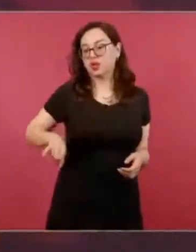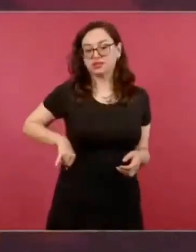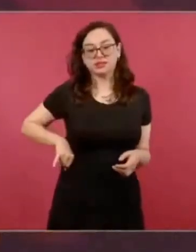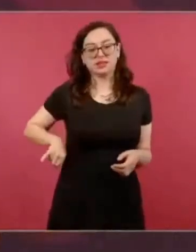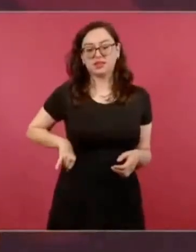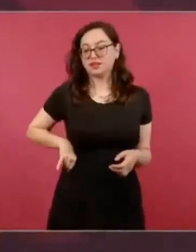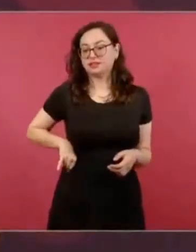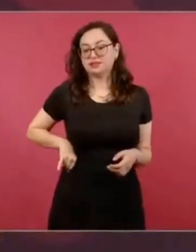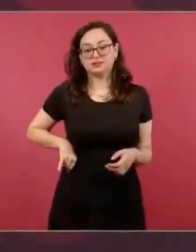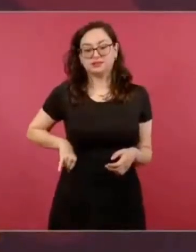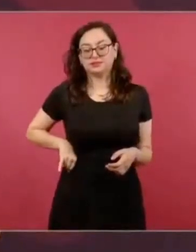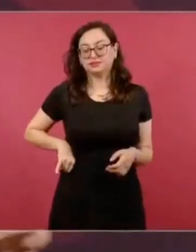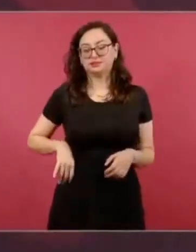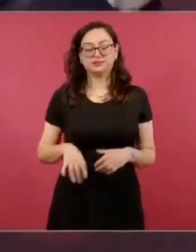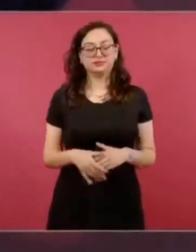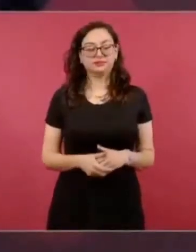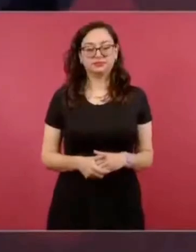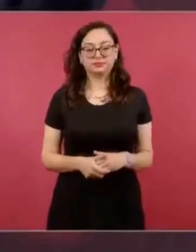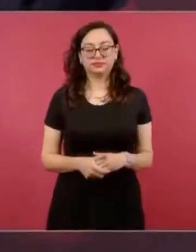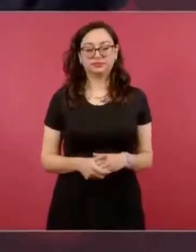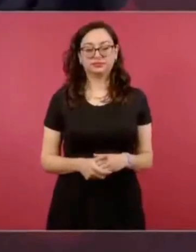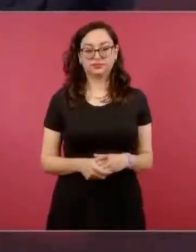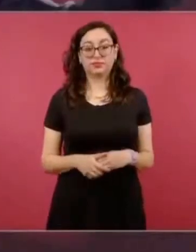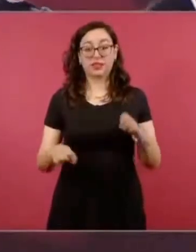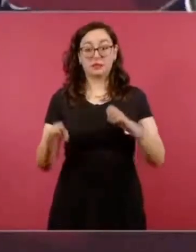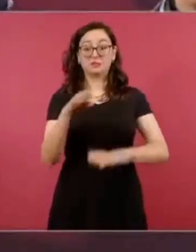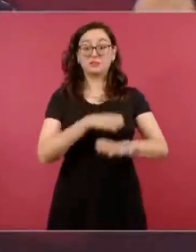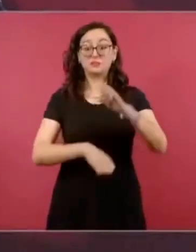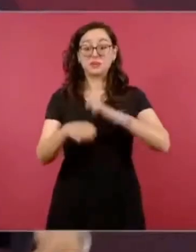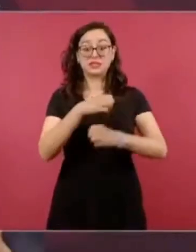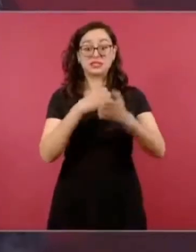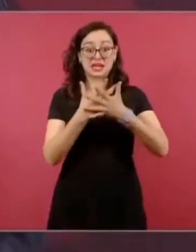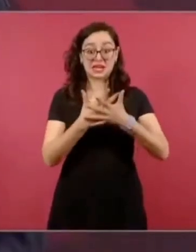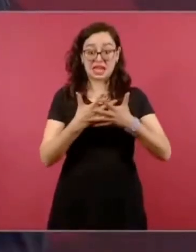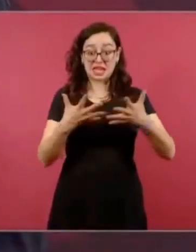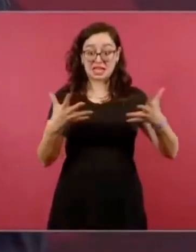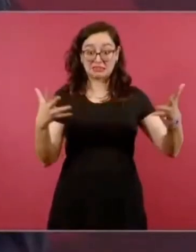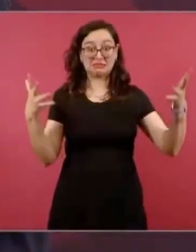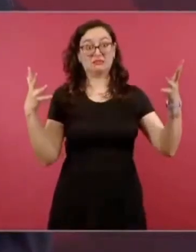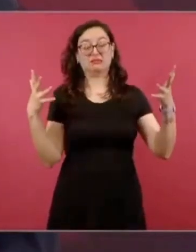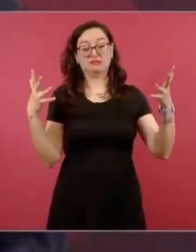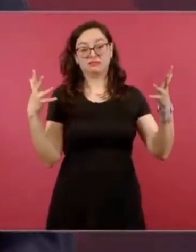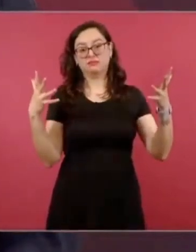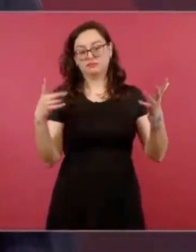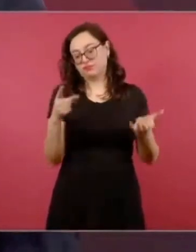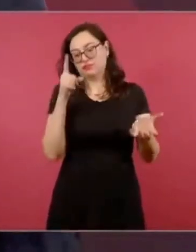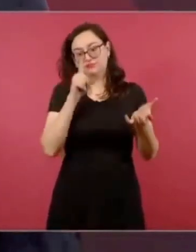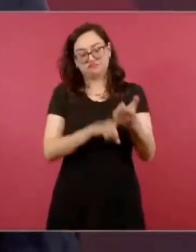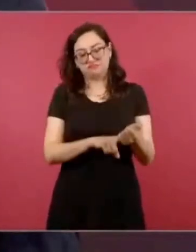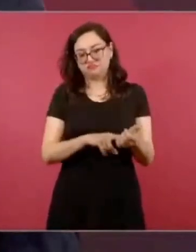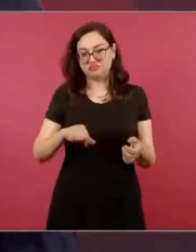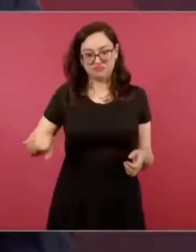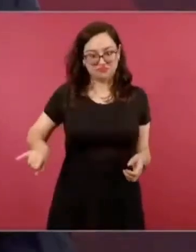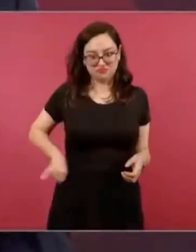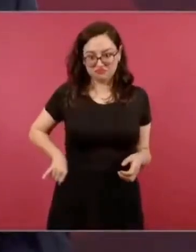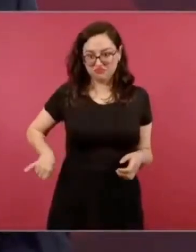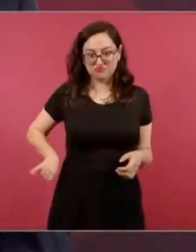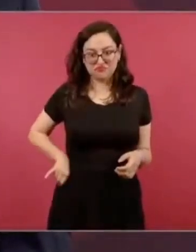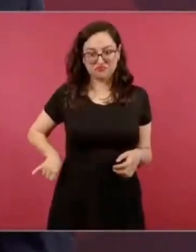son corporaciones que tienen intereses en Estados